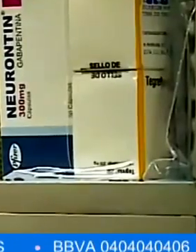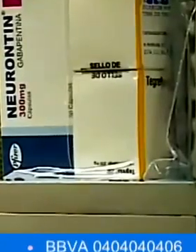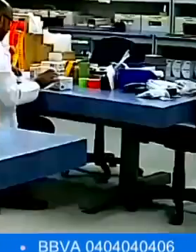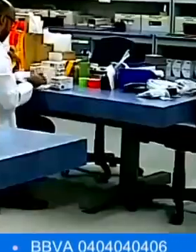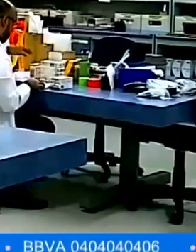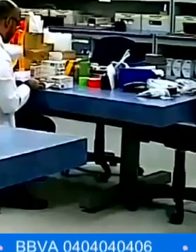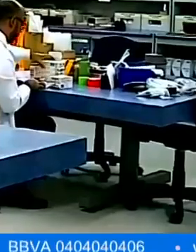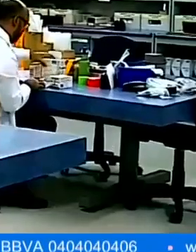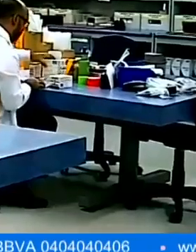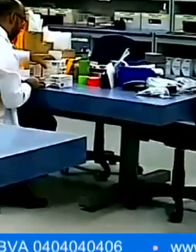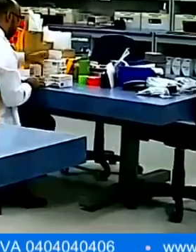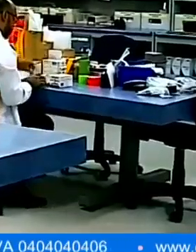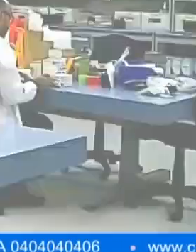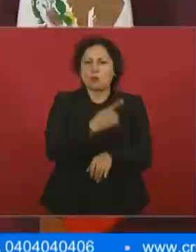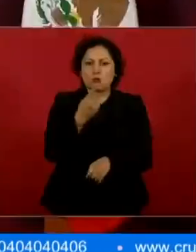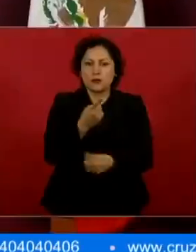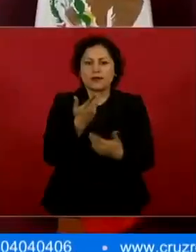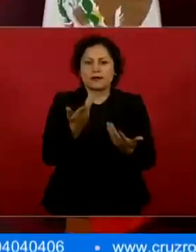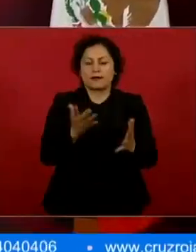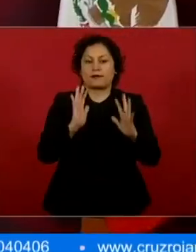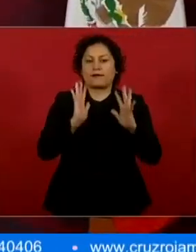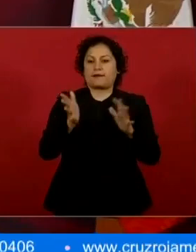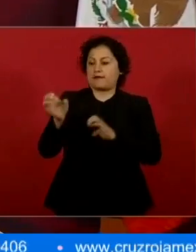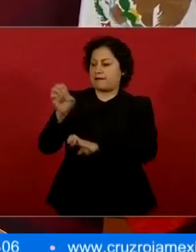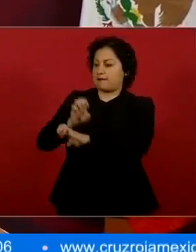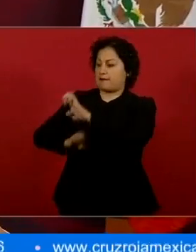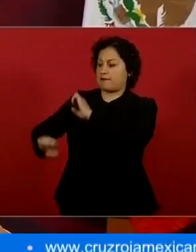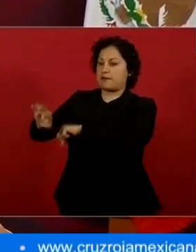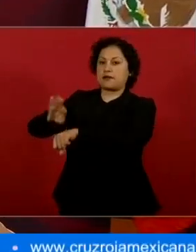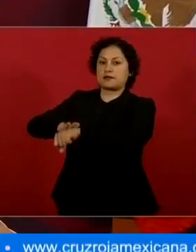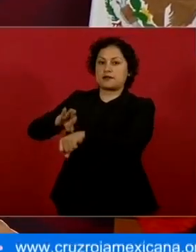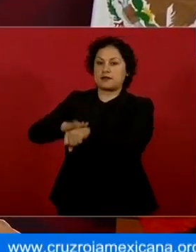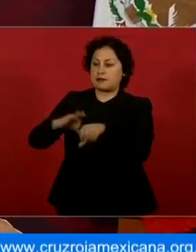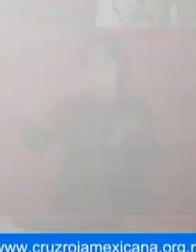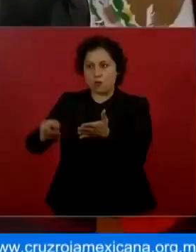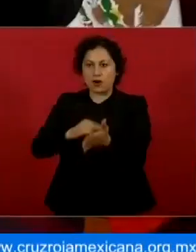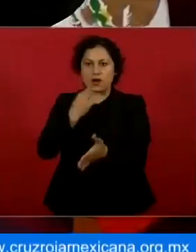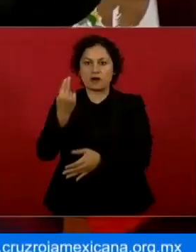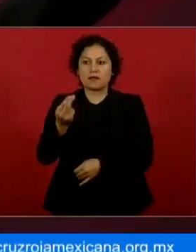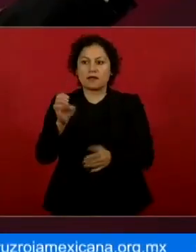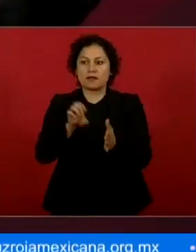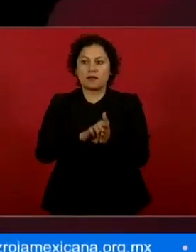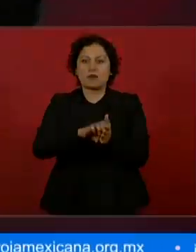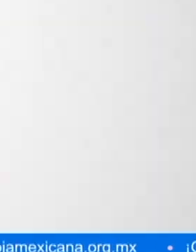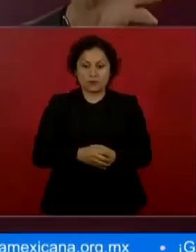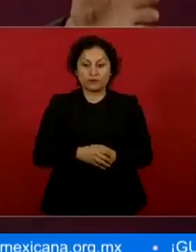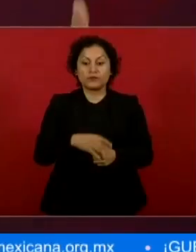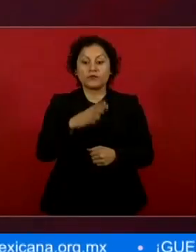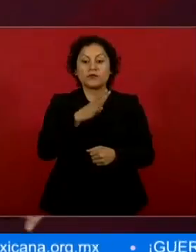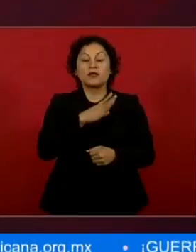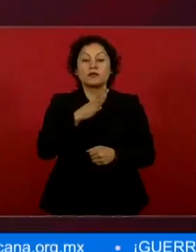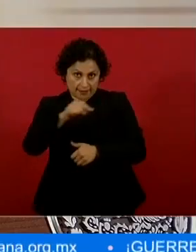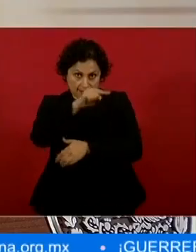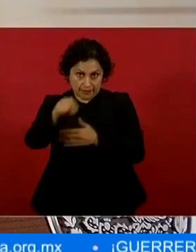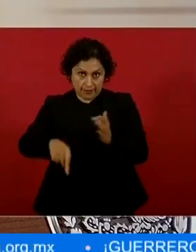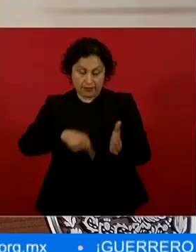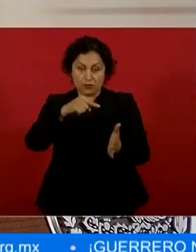esto comentó son unos almacenes en huevo de toca enormes